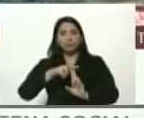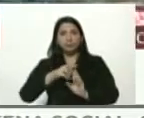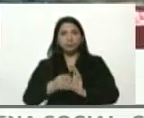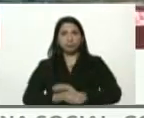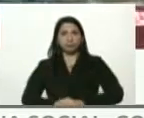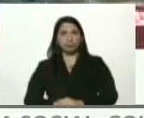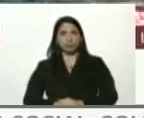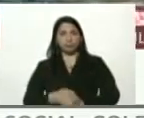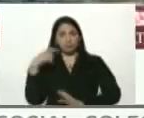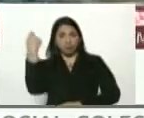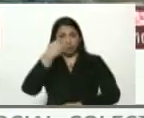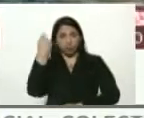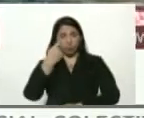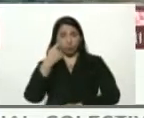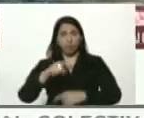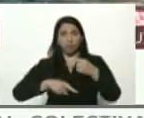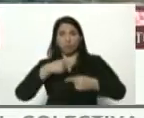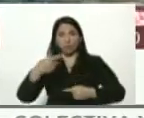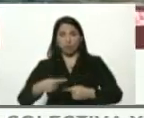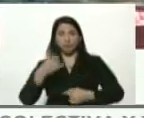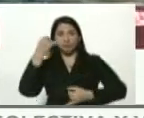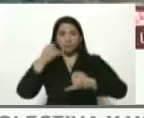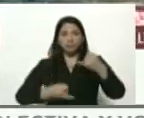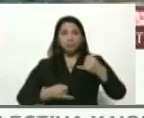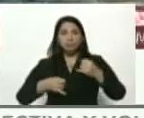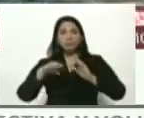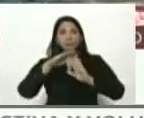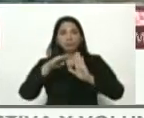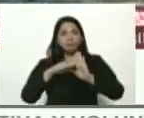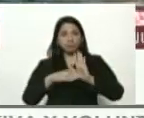Guasdualito, y posteriormente